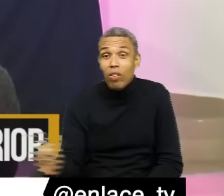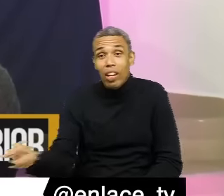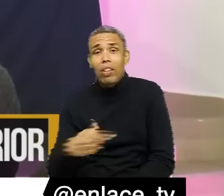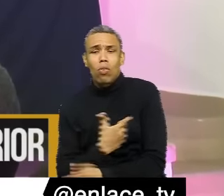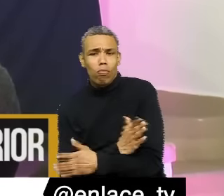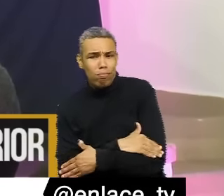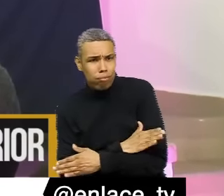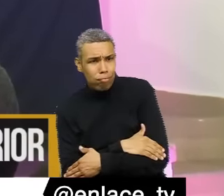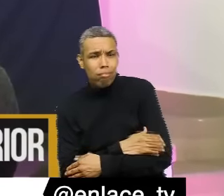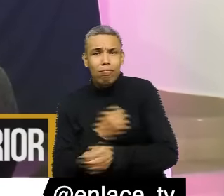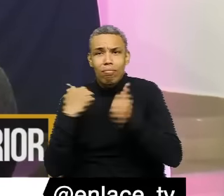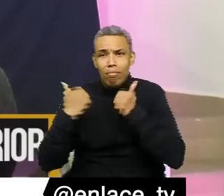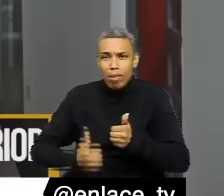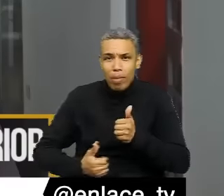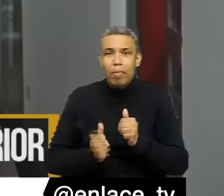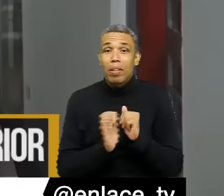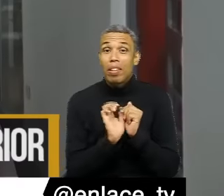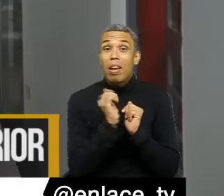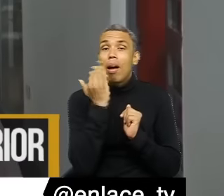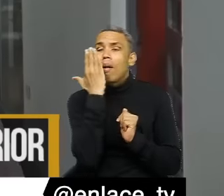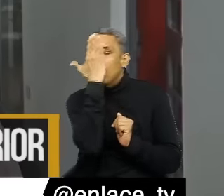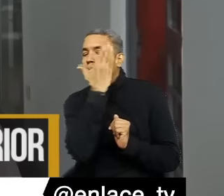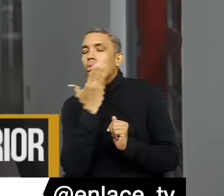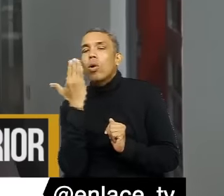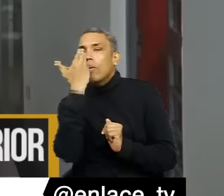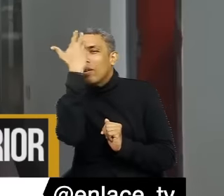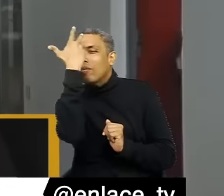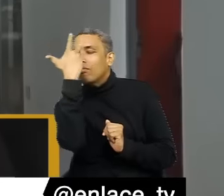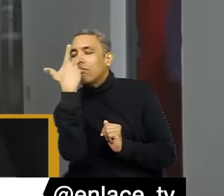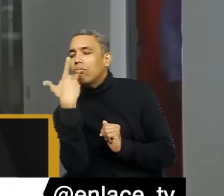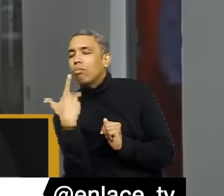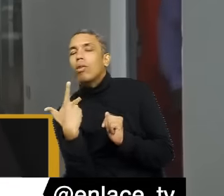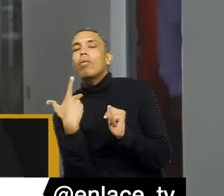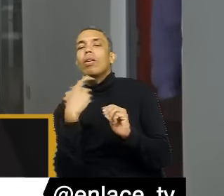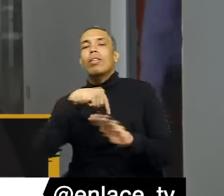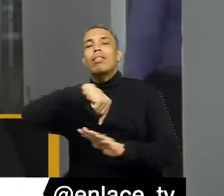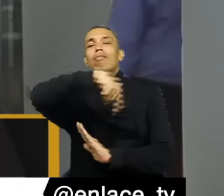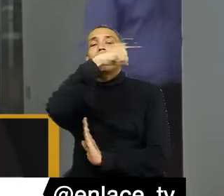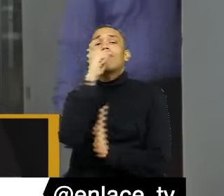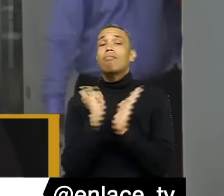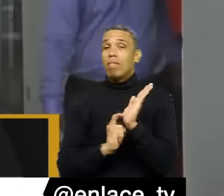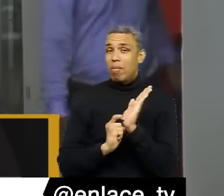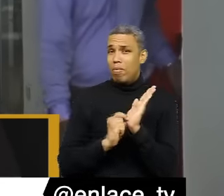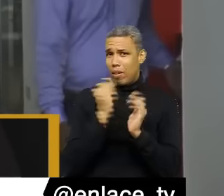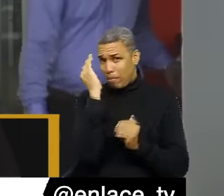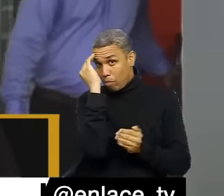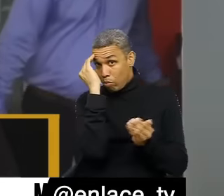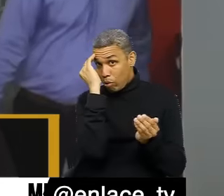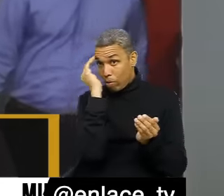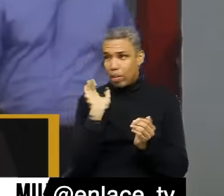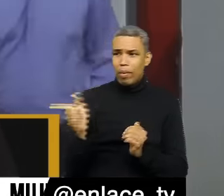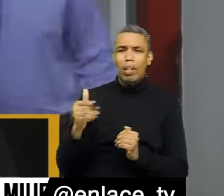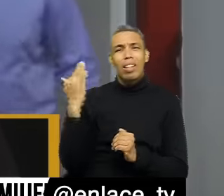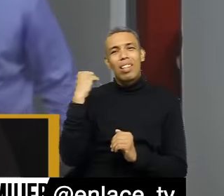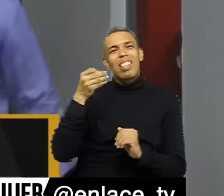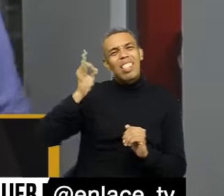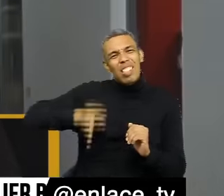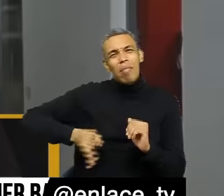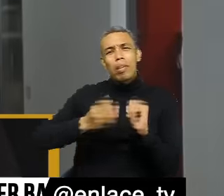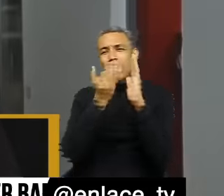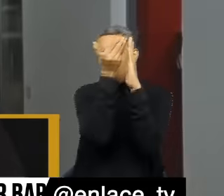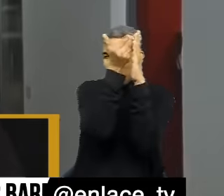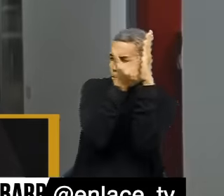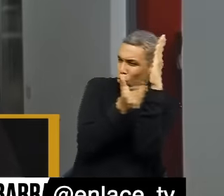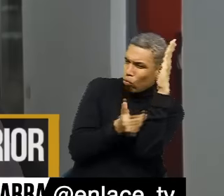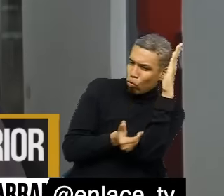los mejores lugares en las pruebas SABER. ¿Cuántas mujeres no han pasado por manos de la hermana